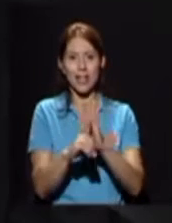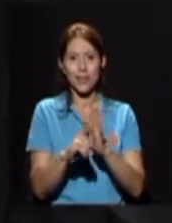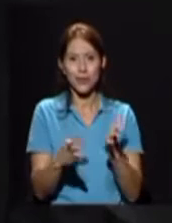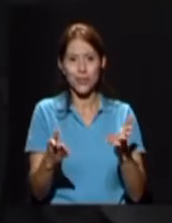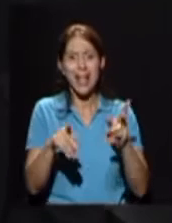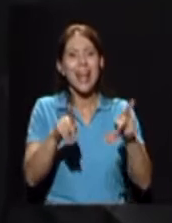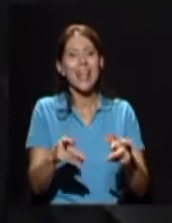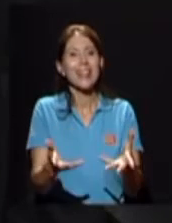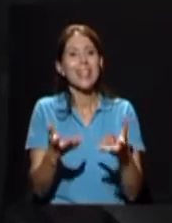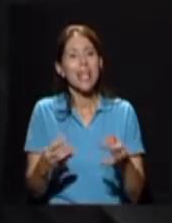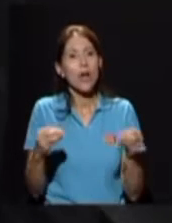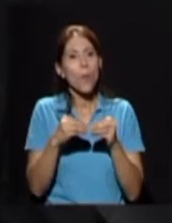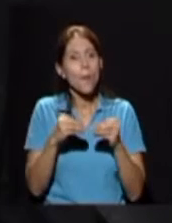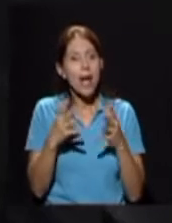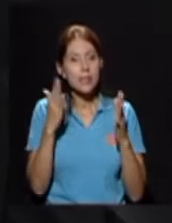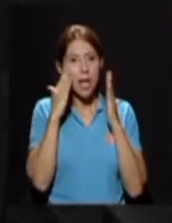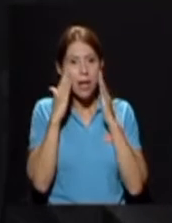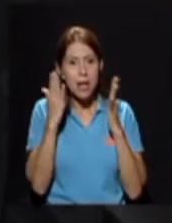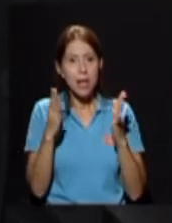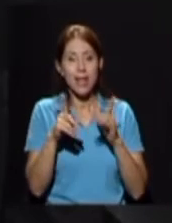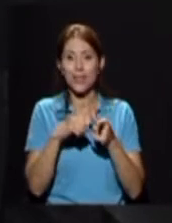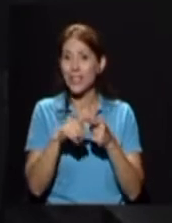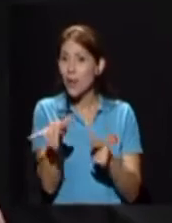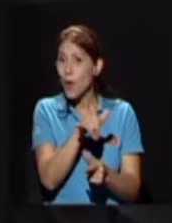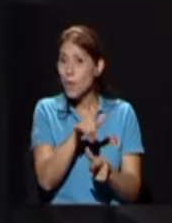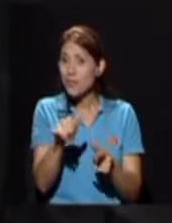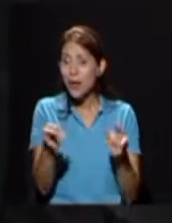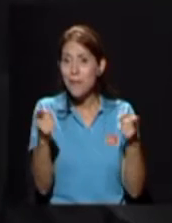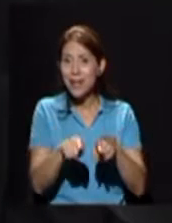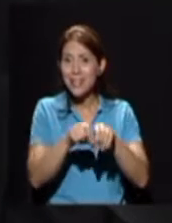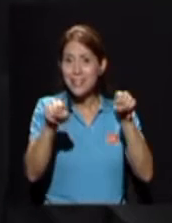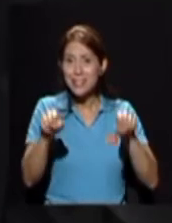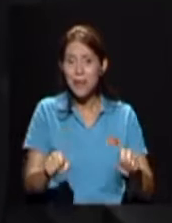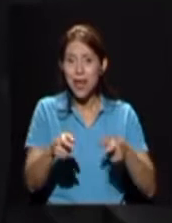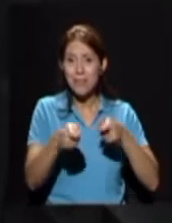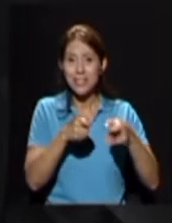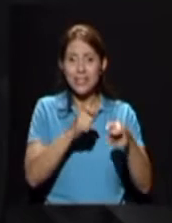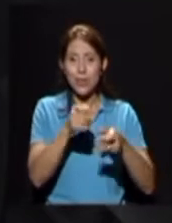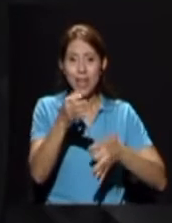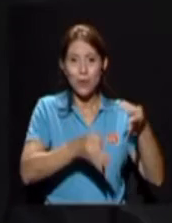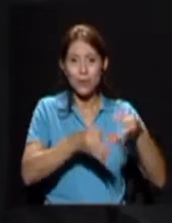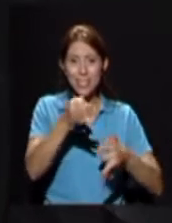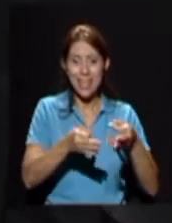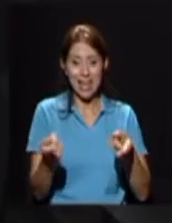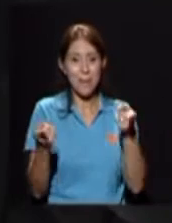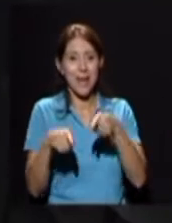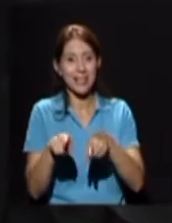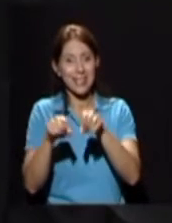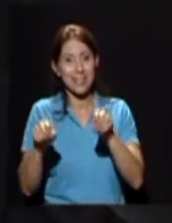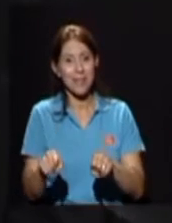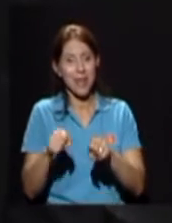poco más allá los límites. Entonces, lo mismo que le pasa al sistema de administración de la justicia, le pasa a la institución de la seguridad social en el país y a todas las